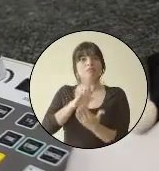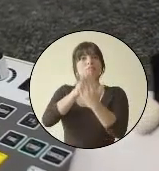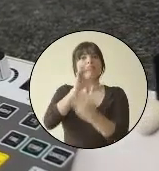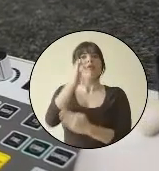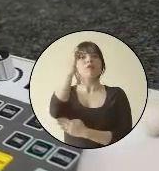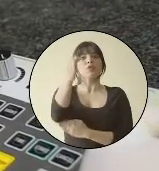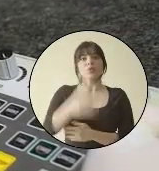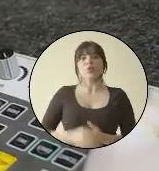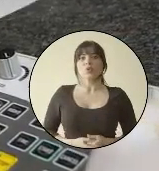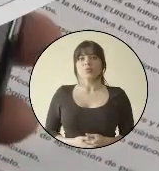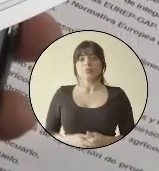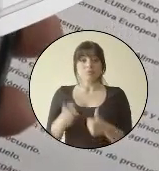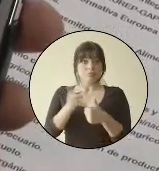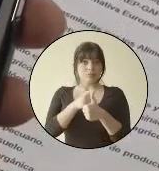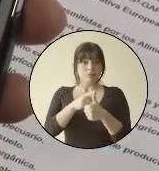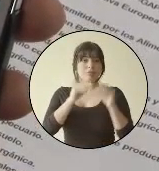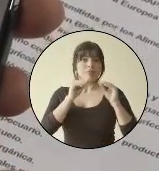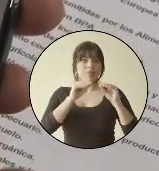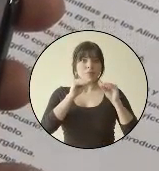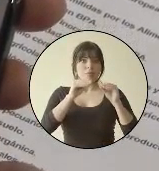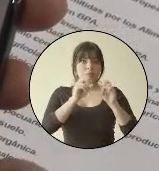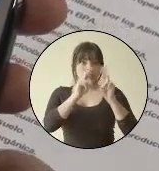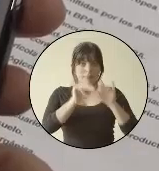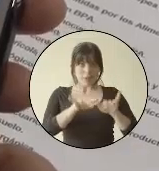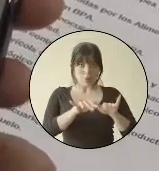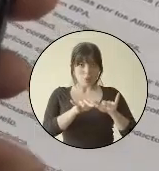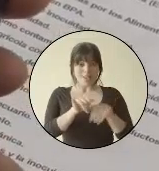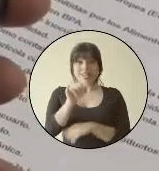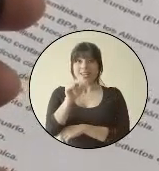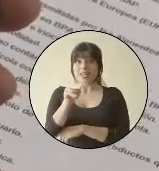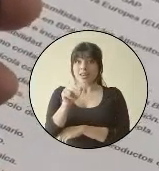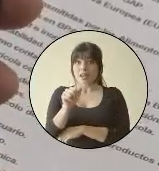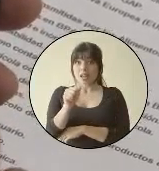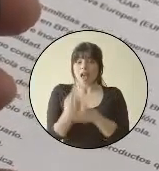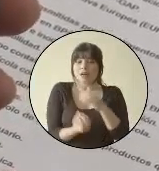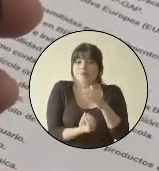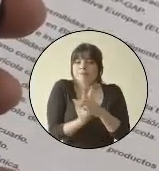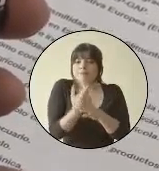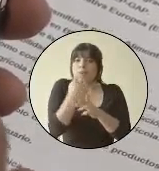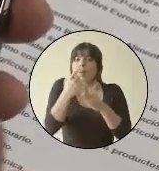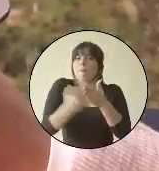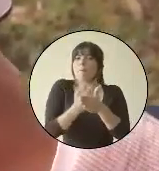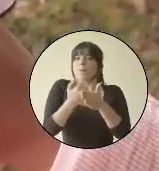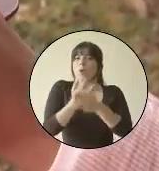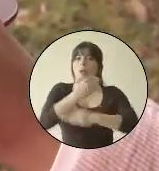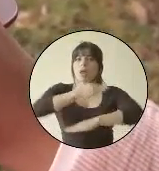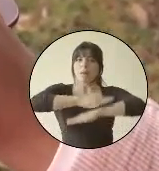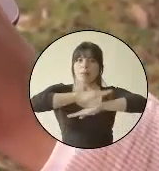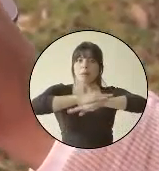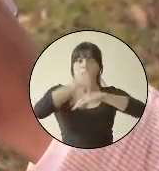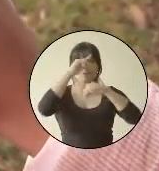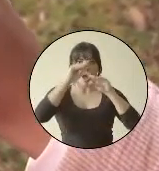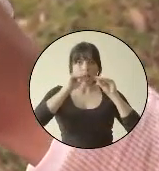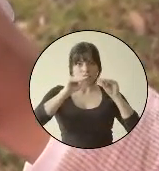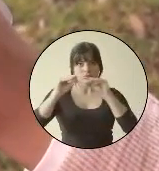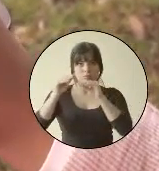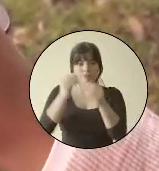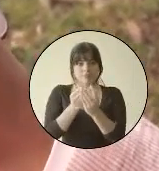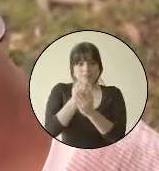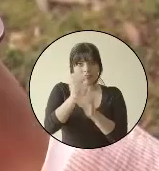al futuro. Formación virtual. El INAH desarrolla una moderna plataforma de